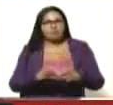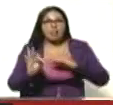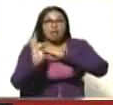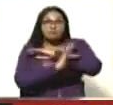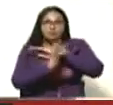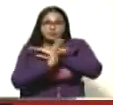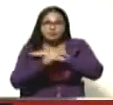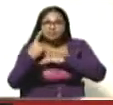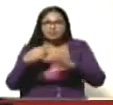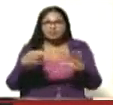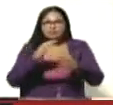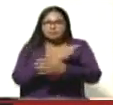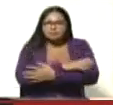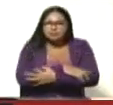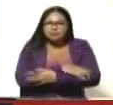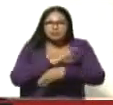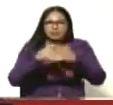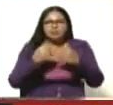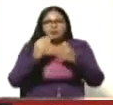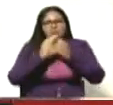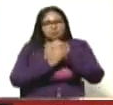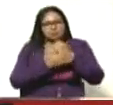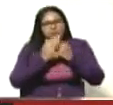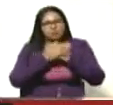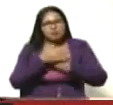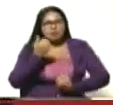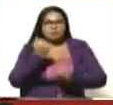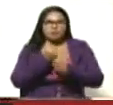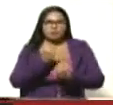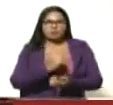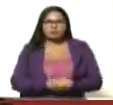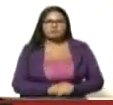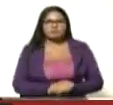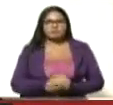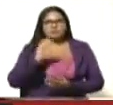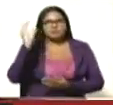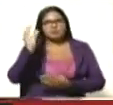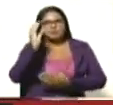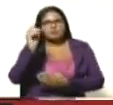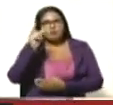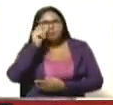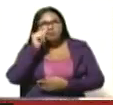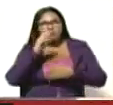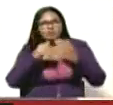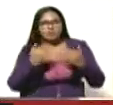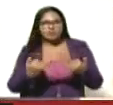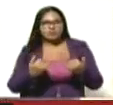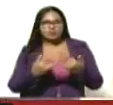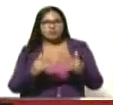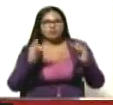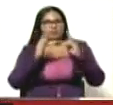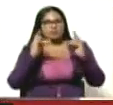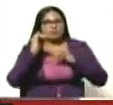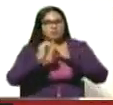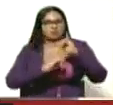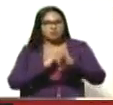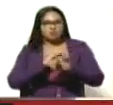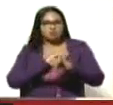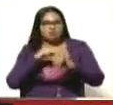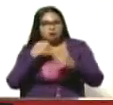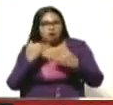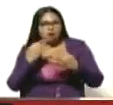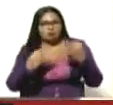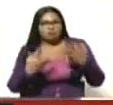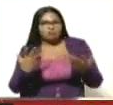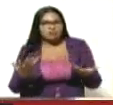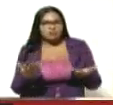un abrazo lleno de ternura y de solidaridad. Los colombianos y los poetas internacionales estamos aquí